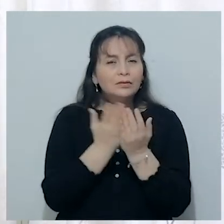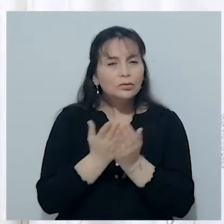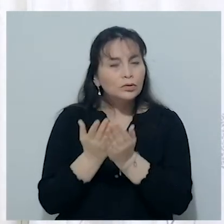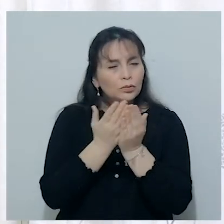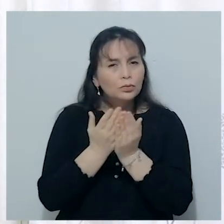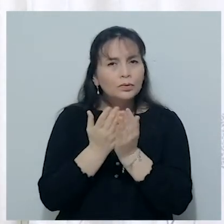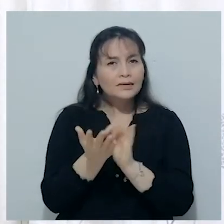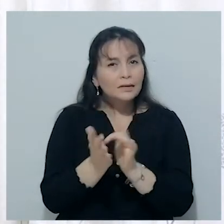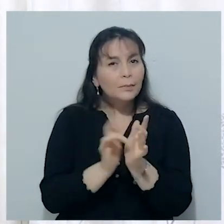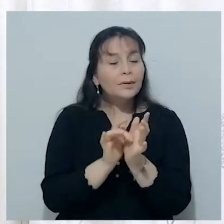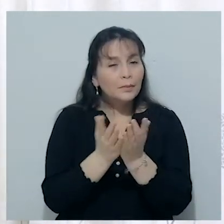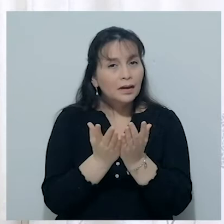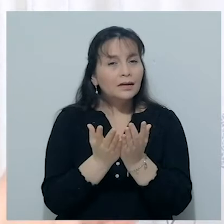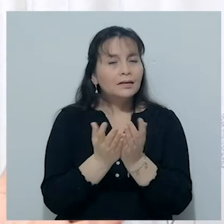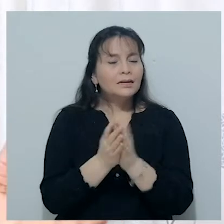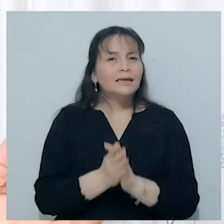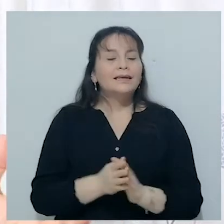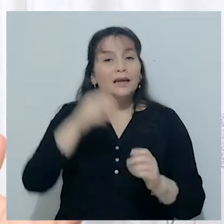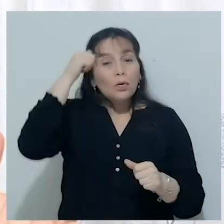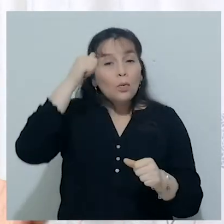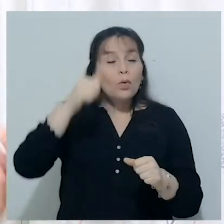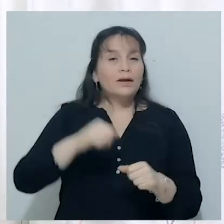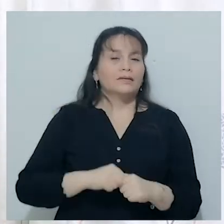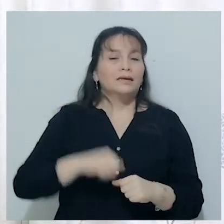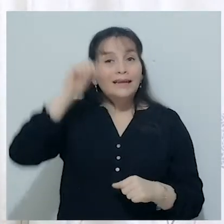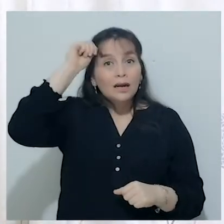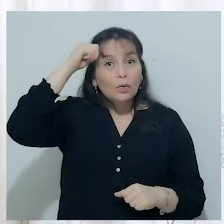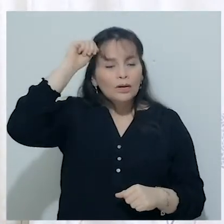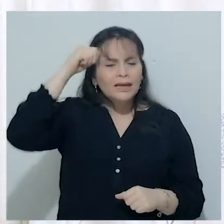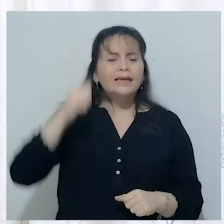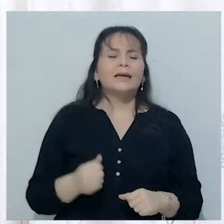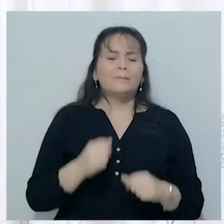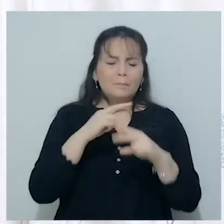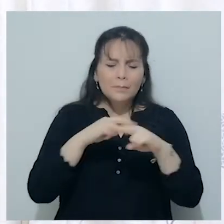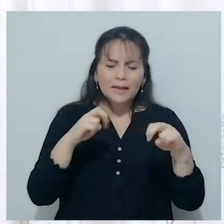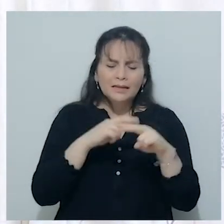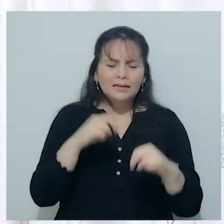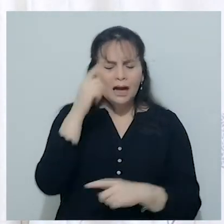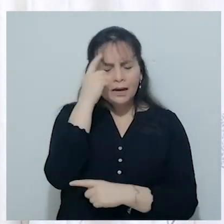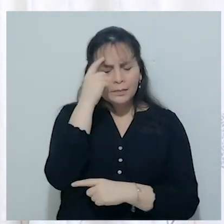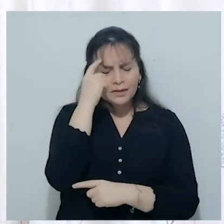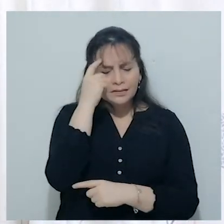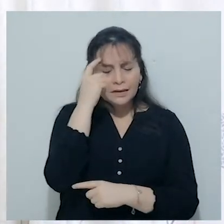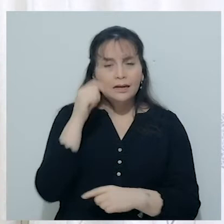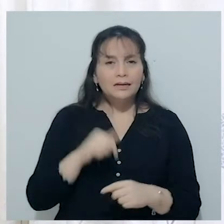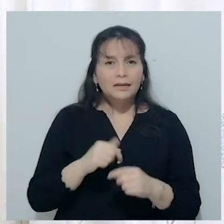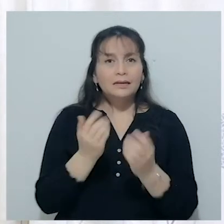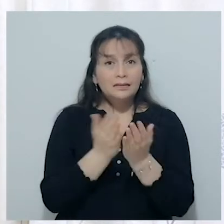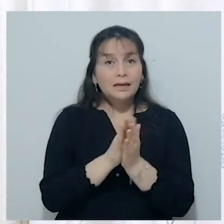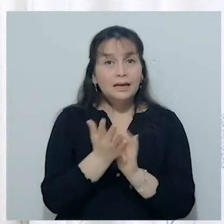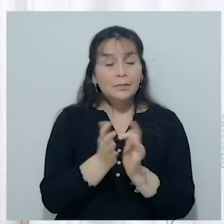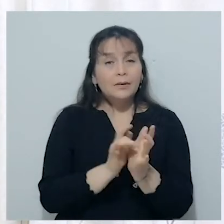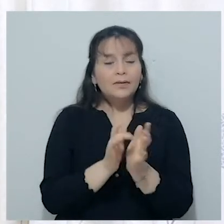las escrituras en las palabras de nuestro amado Cristo. Recuerde entonces que hay que meditar y obedecer en ella. El Salmo 1